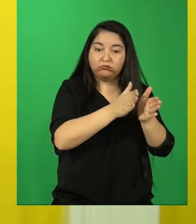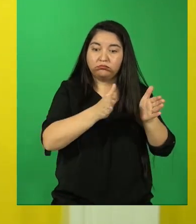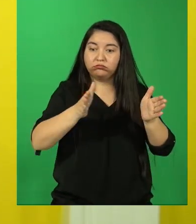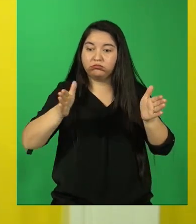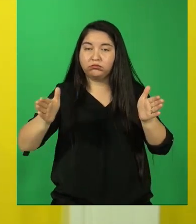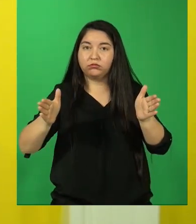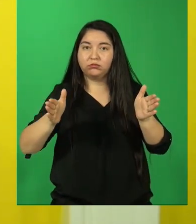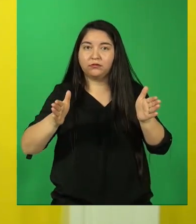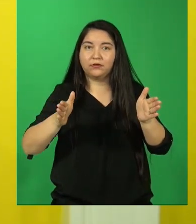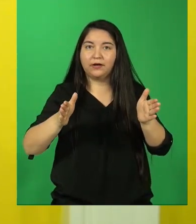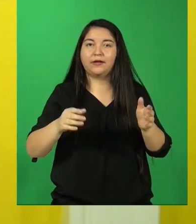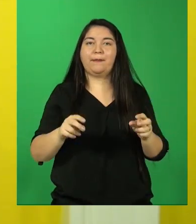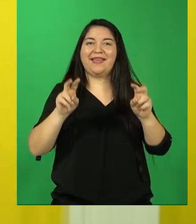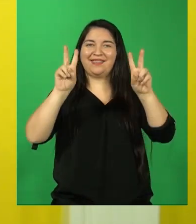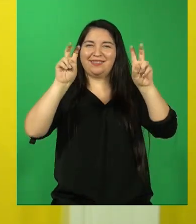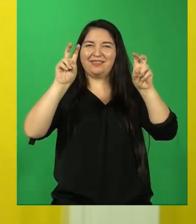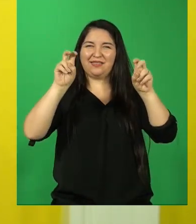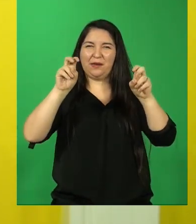trama.